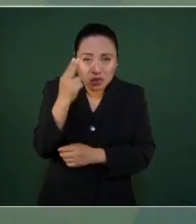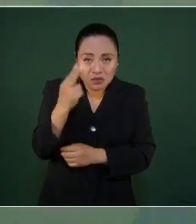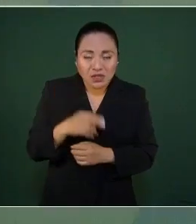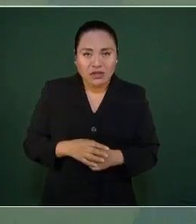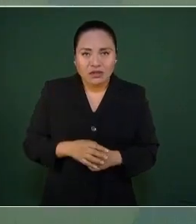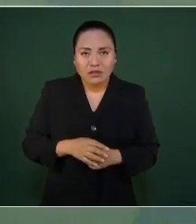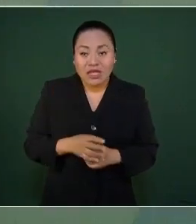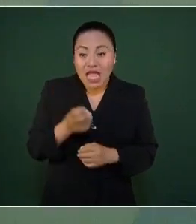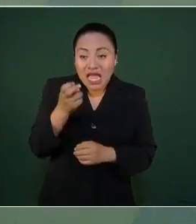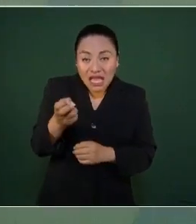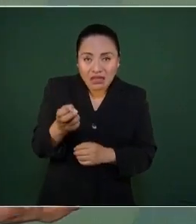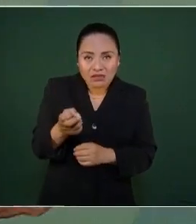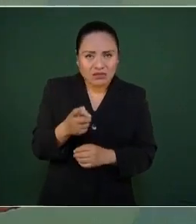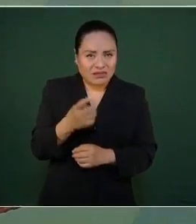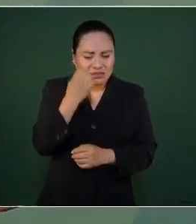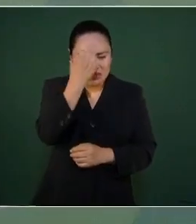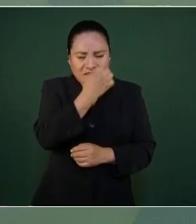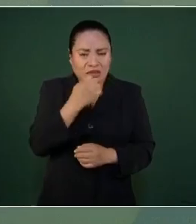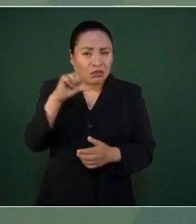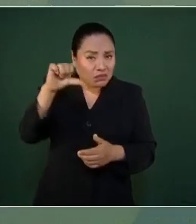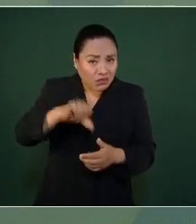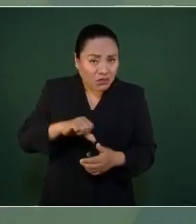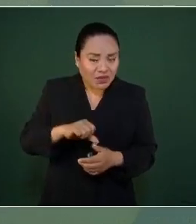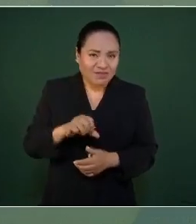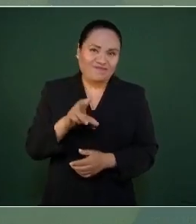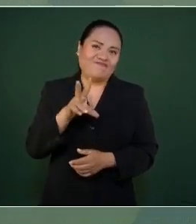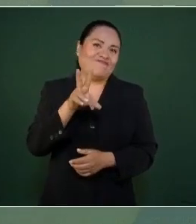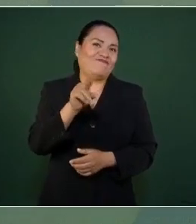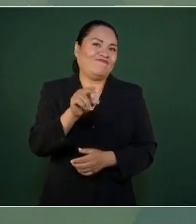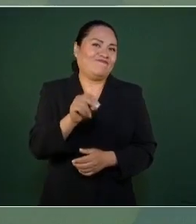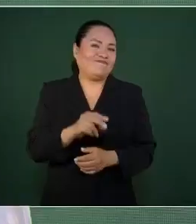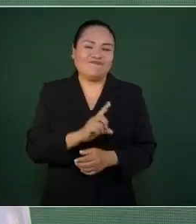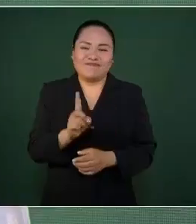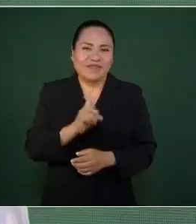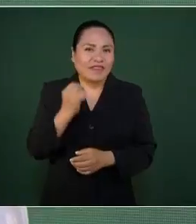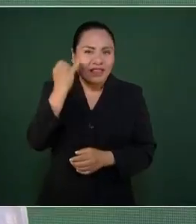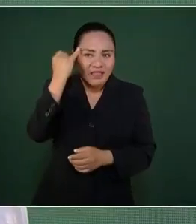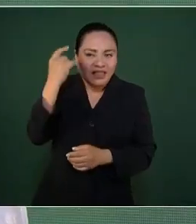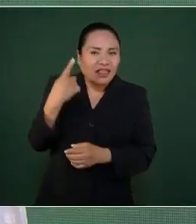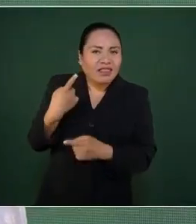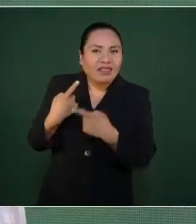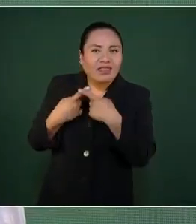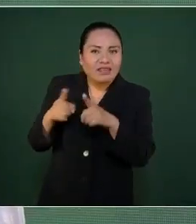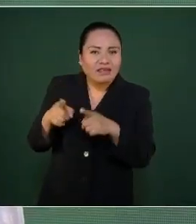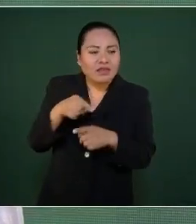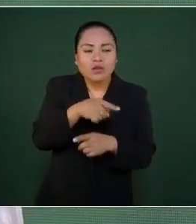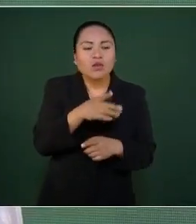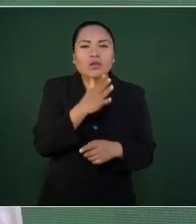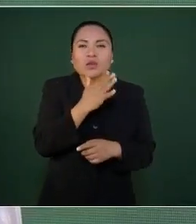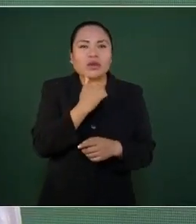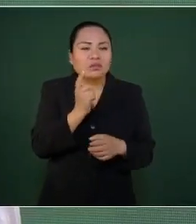Entonces, no es que no pasaran el examen, es que no había cupo, no había espacio.